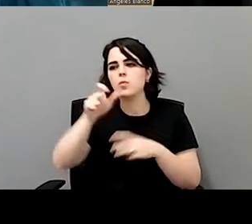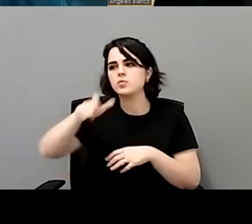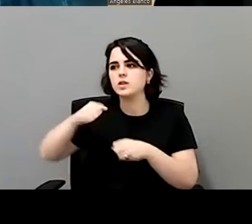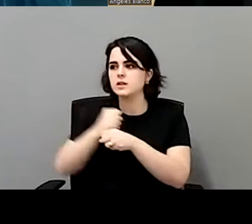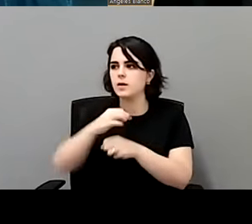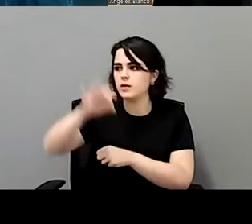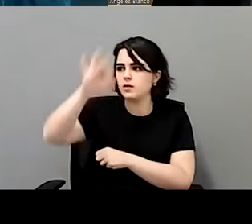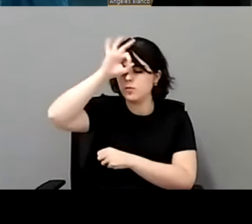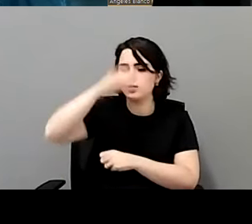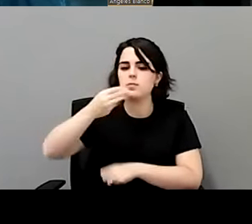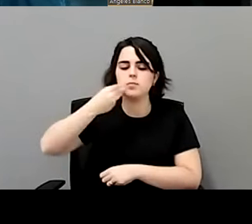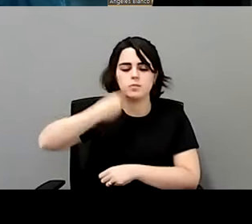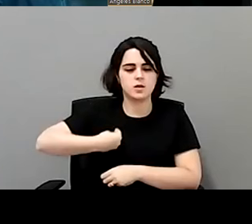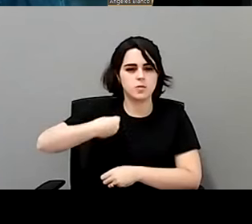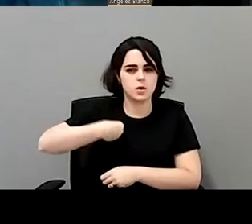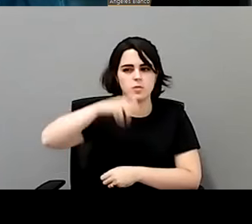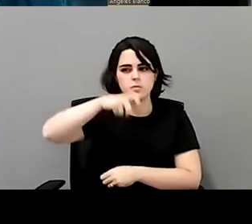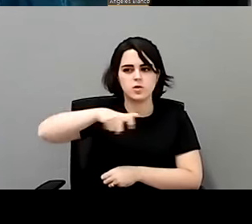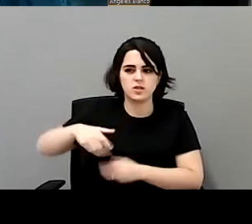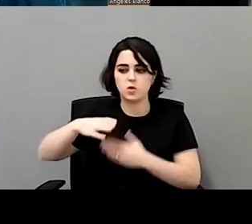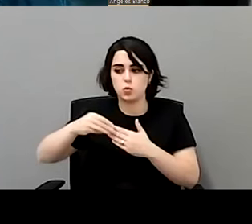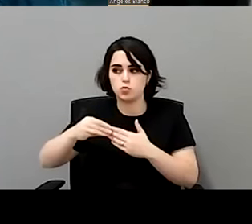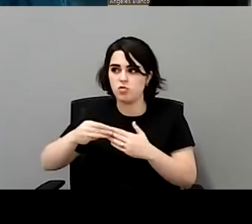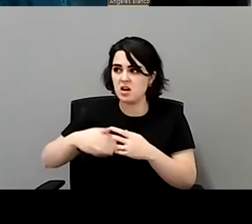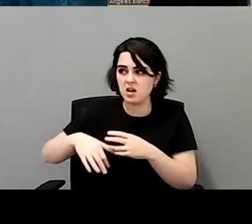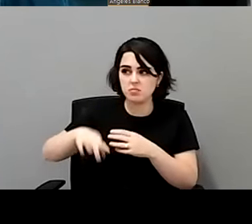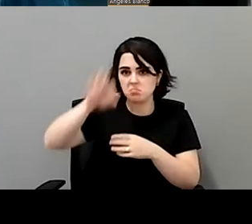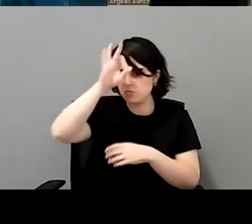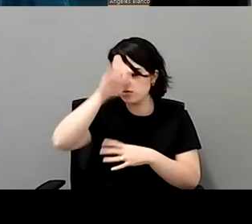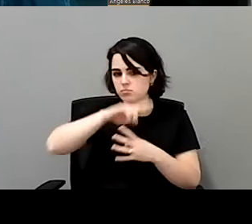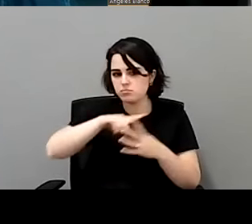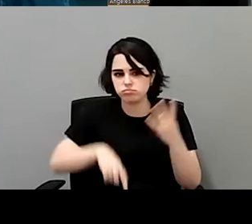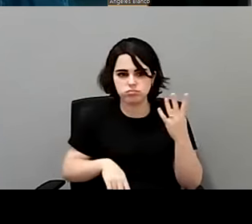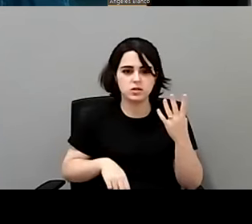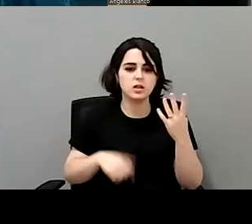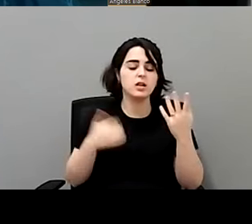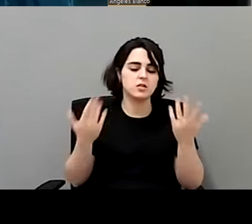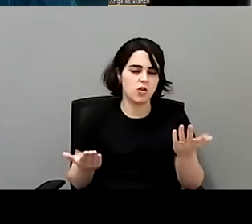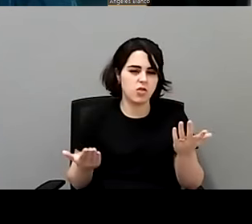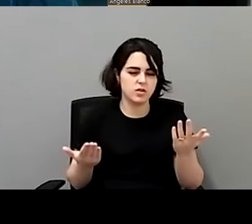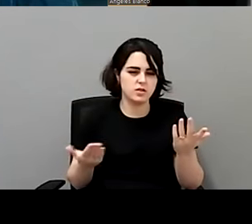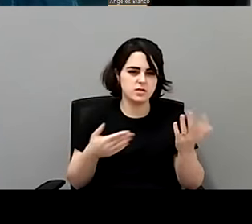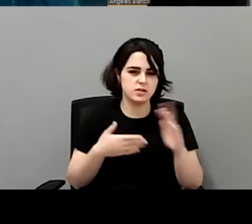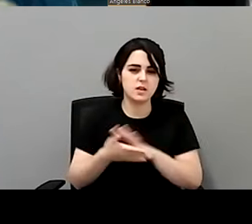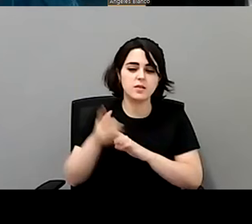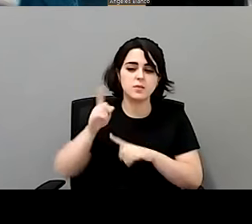trabajadoras, incluso por las personas usuarias. Entonces hay como una especie